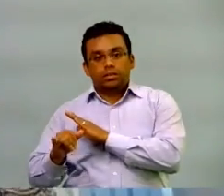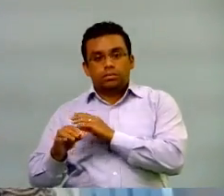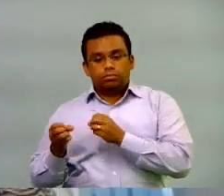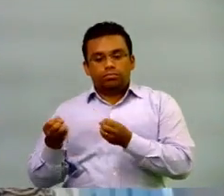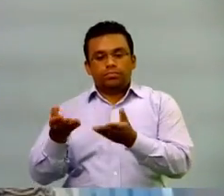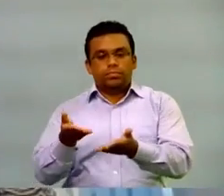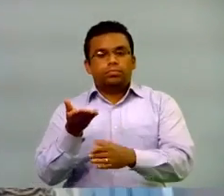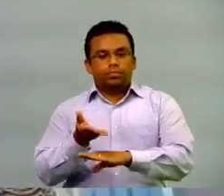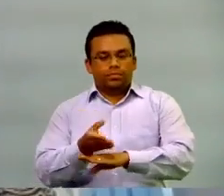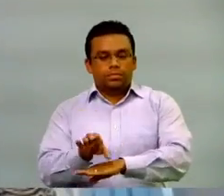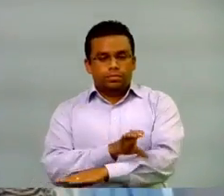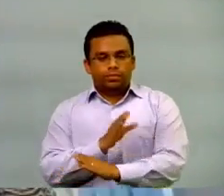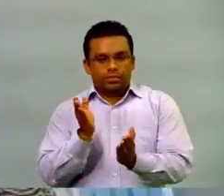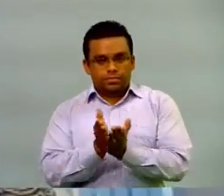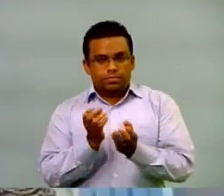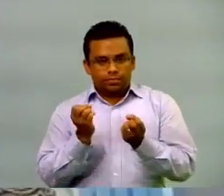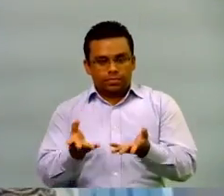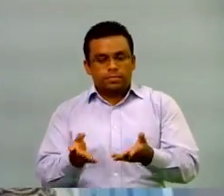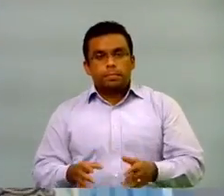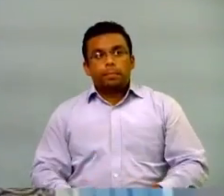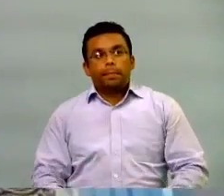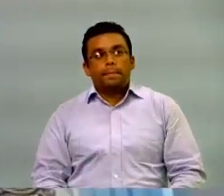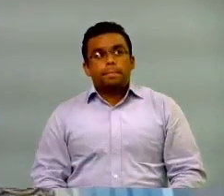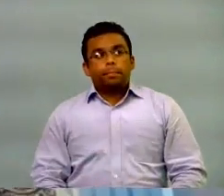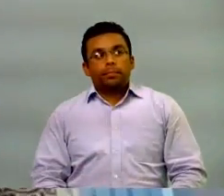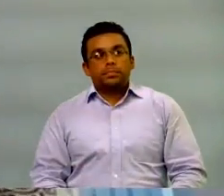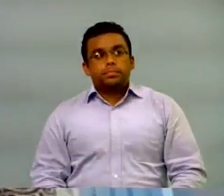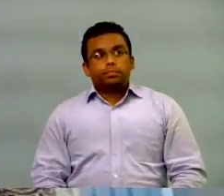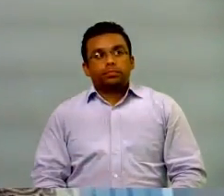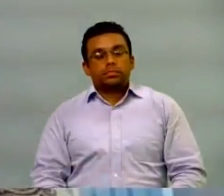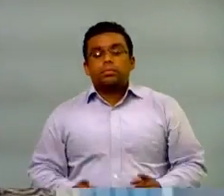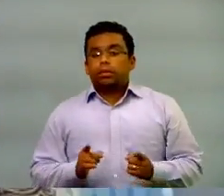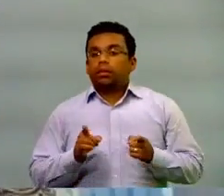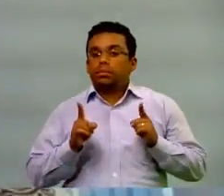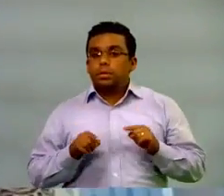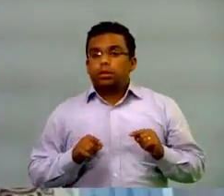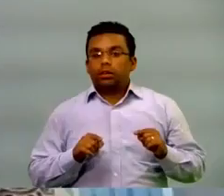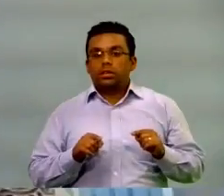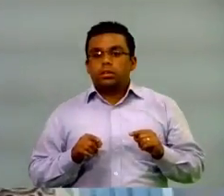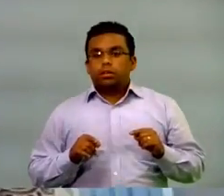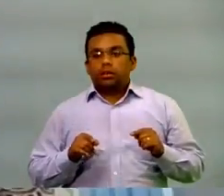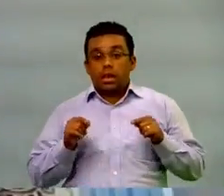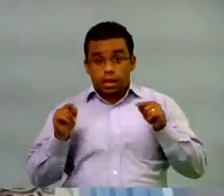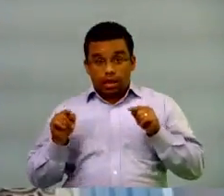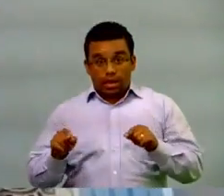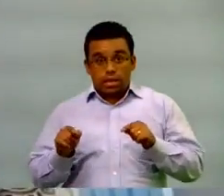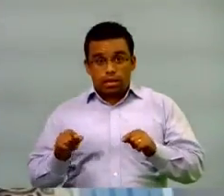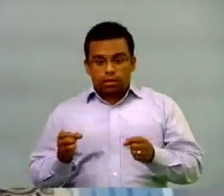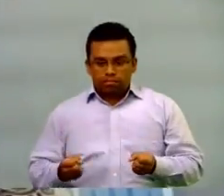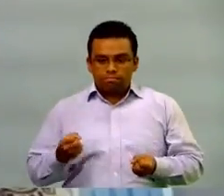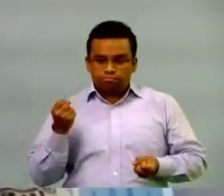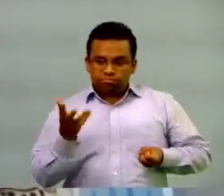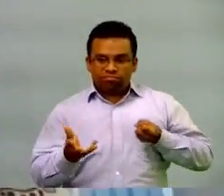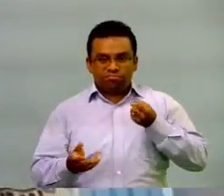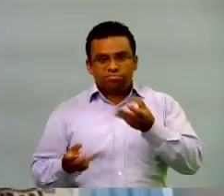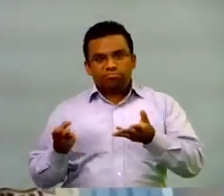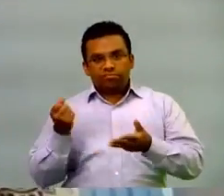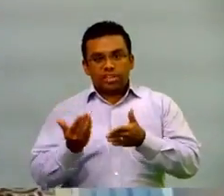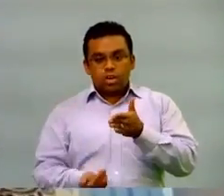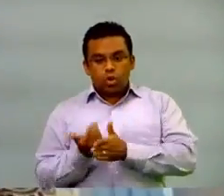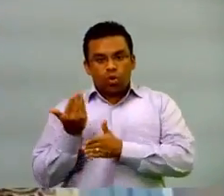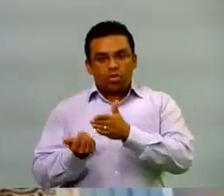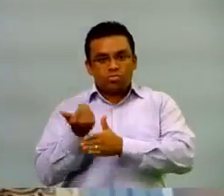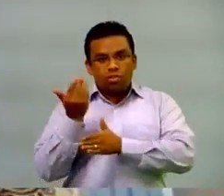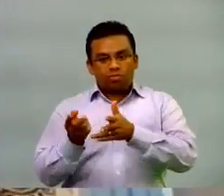docentes. Y cómo a través de eso somos capaces de impulsar innovación en la escuela. Lo que